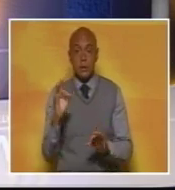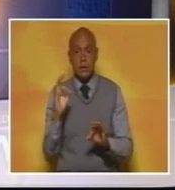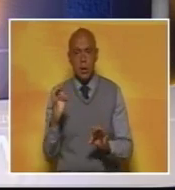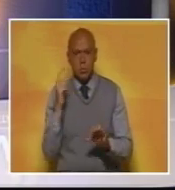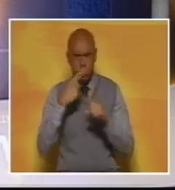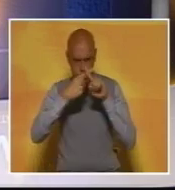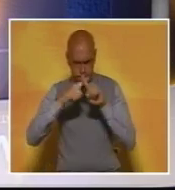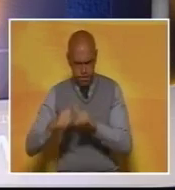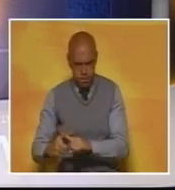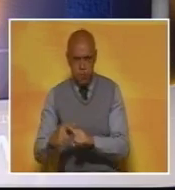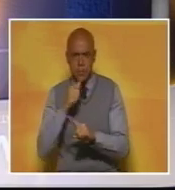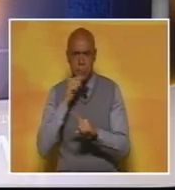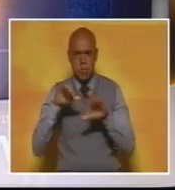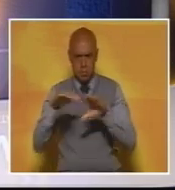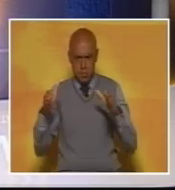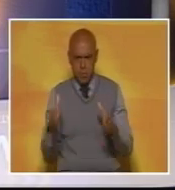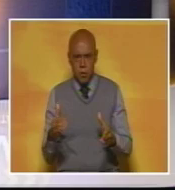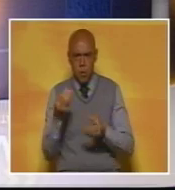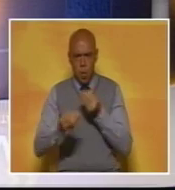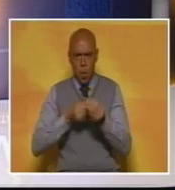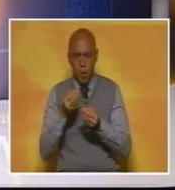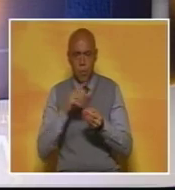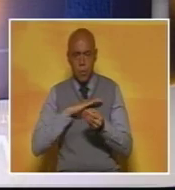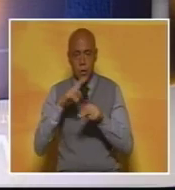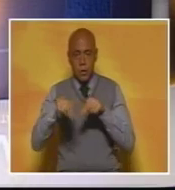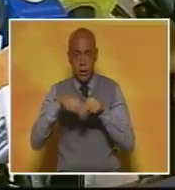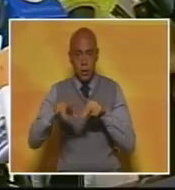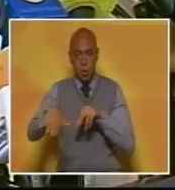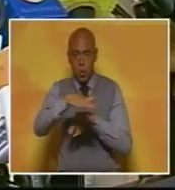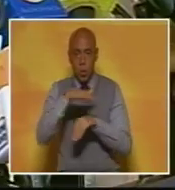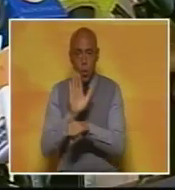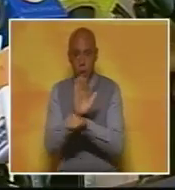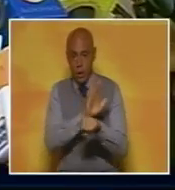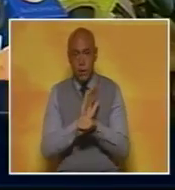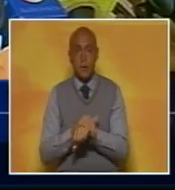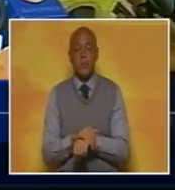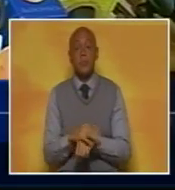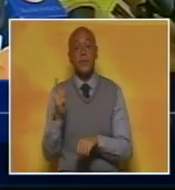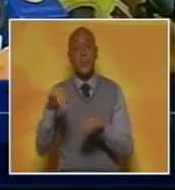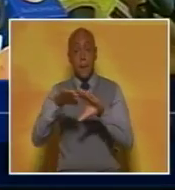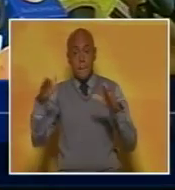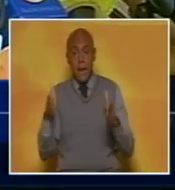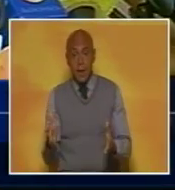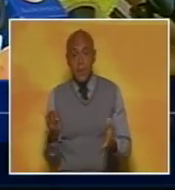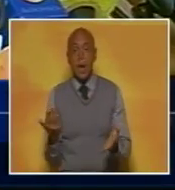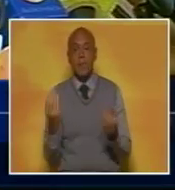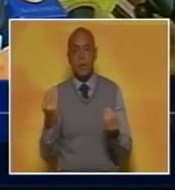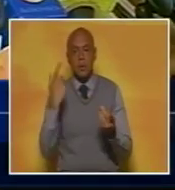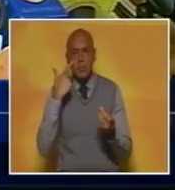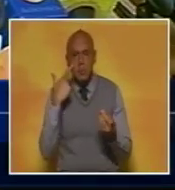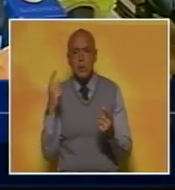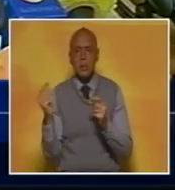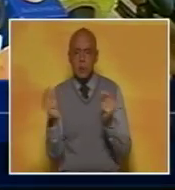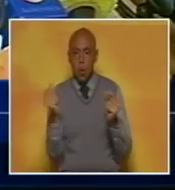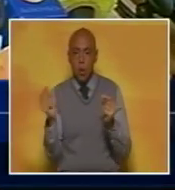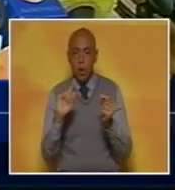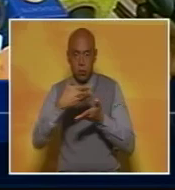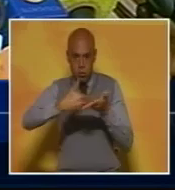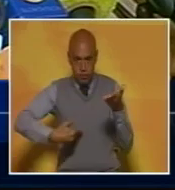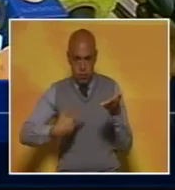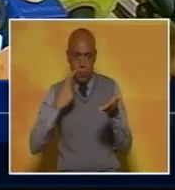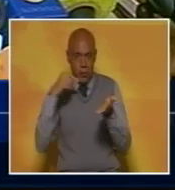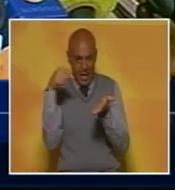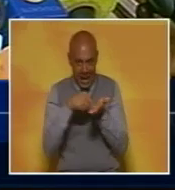a los organismos relacionados en materia de infancia. Una mesa de trabajo donde se va a concluir con un documento. En